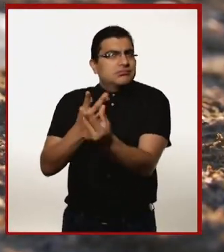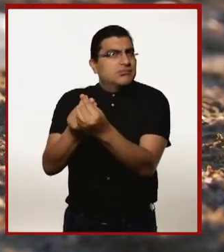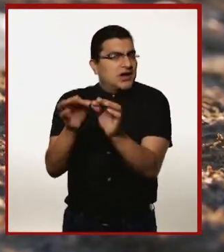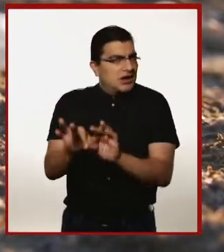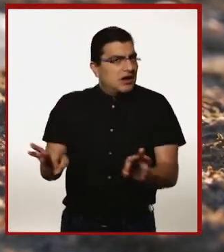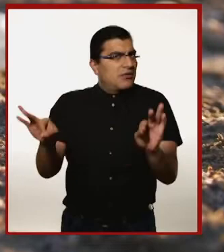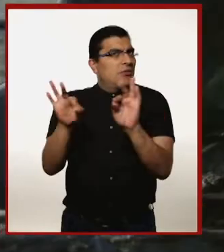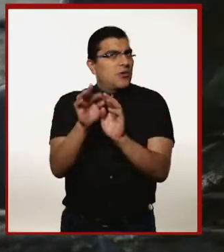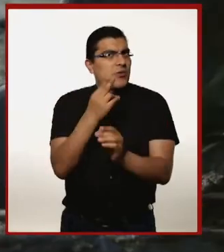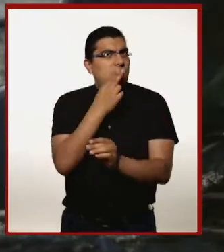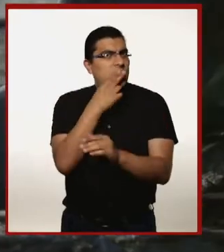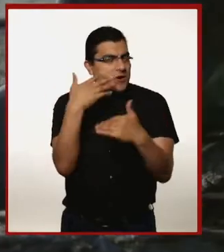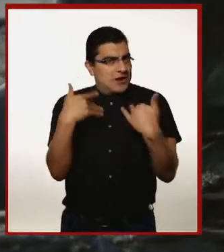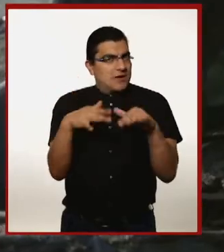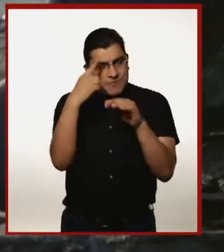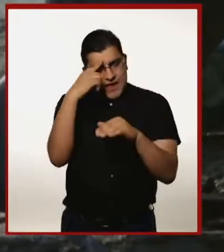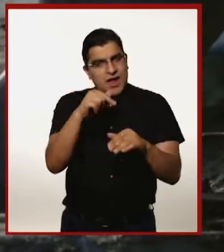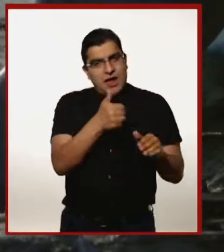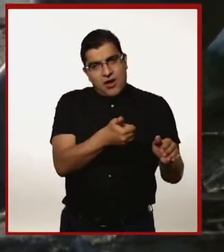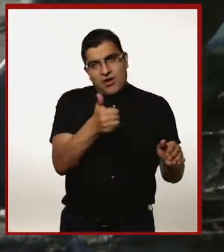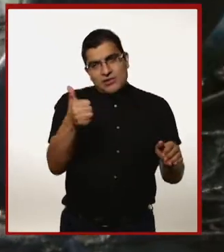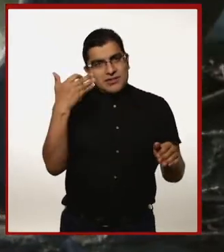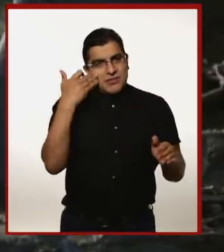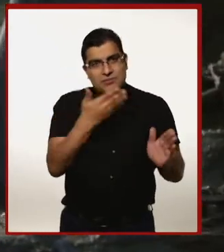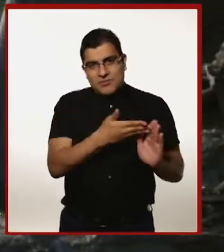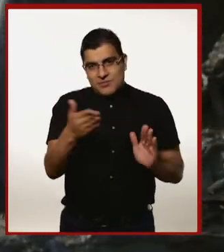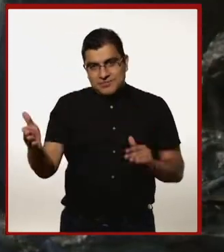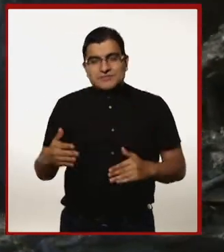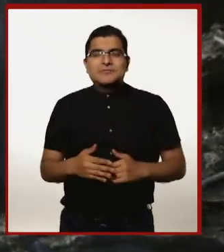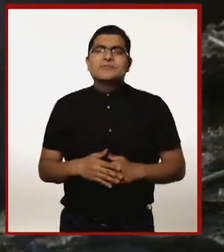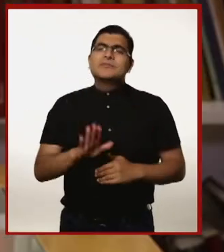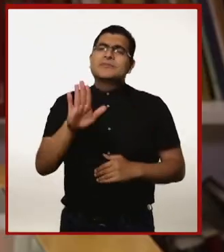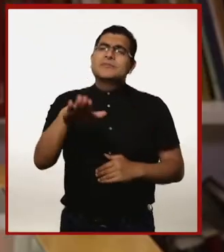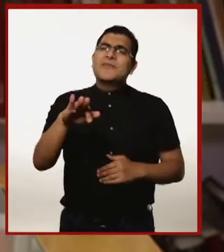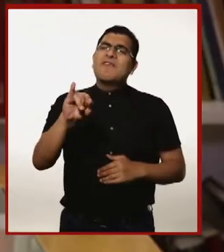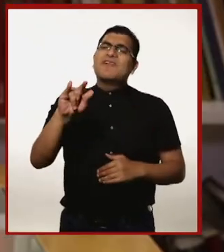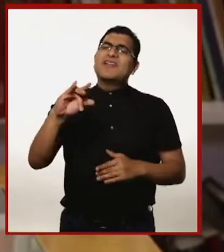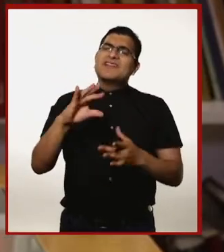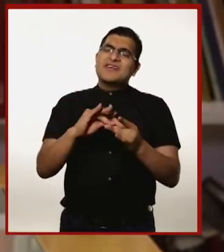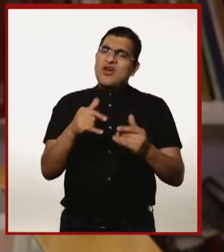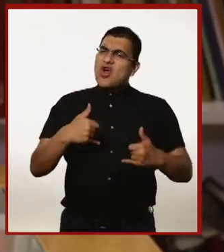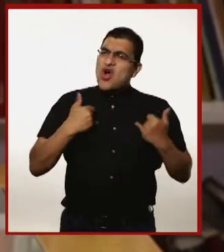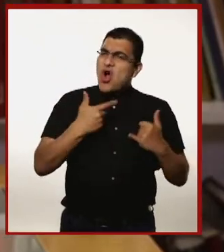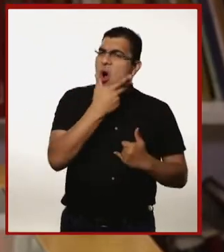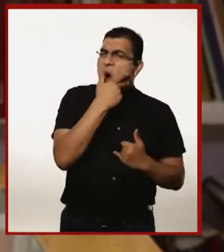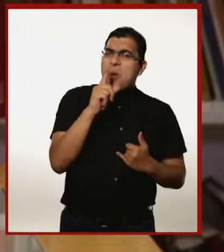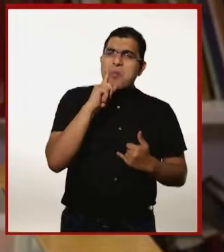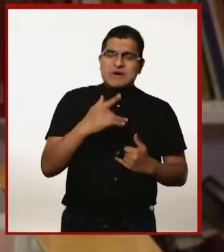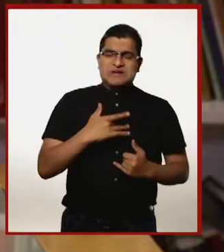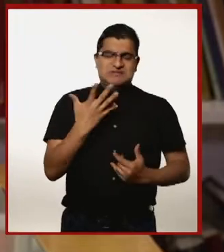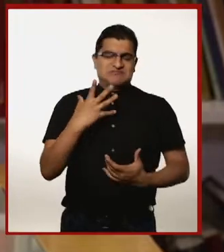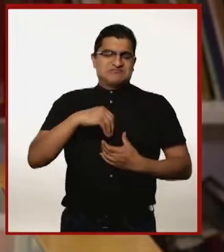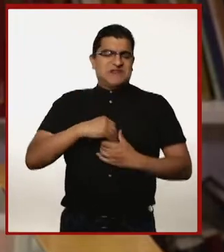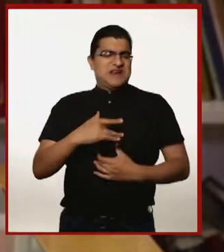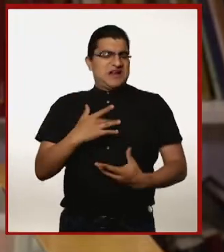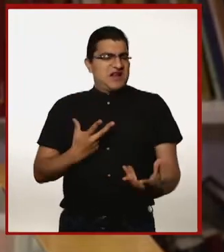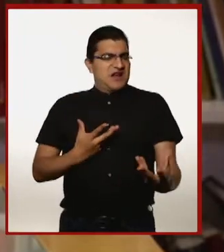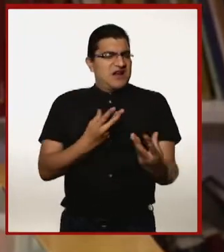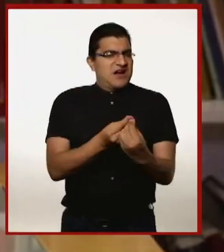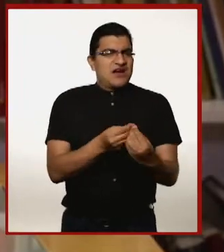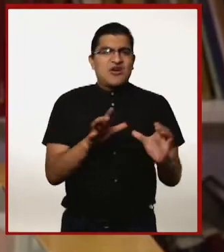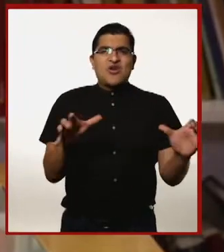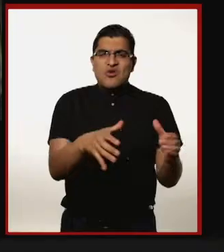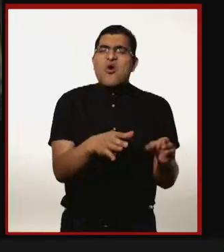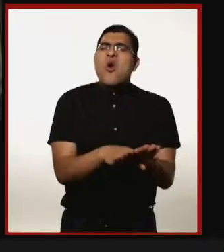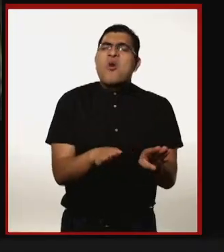una importancia significativa en otras etapas, ¿no? Felicitas, ¿qué favorece que las y los jóvenes desarrollen sentido de pertenencia a